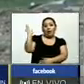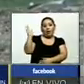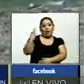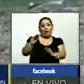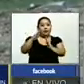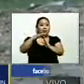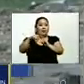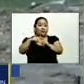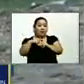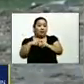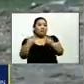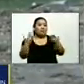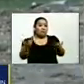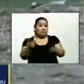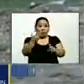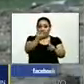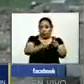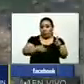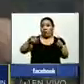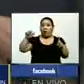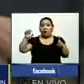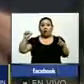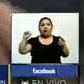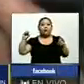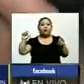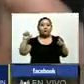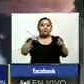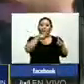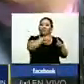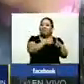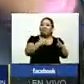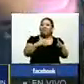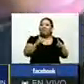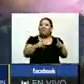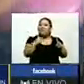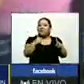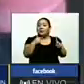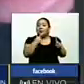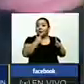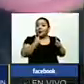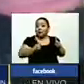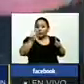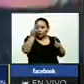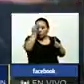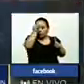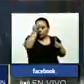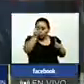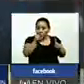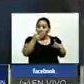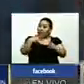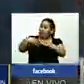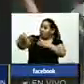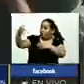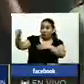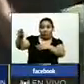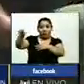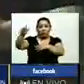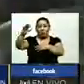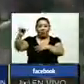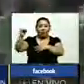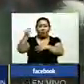de El Salvador. Escobar manifiesta que quienes deciden o decidan buscar oportunidades fuera de El Salvador